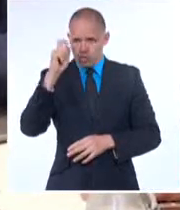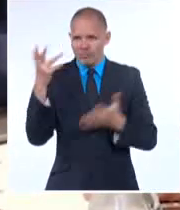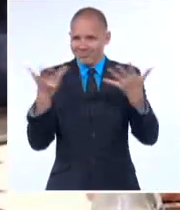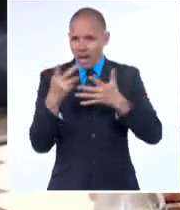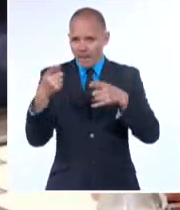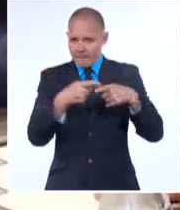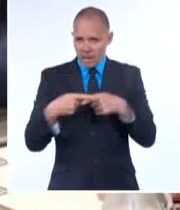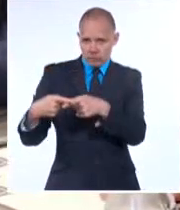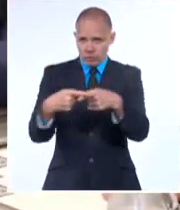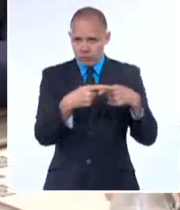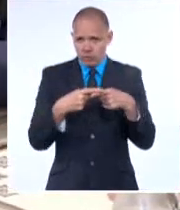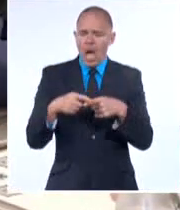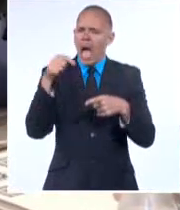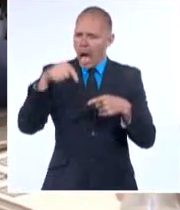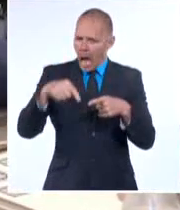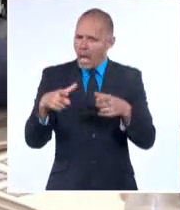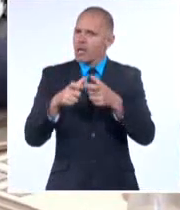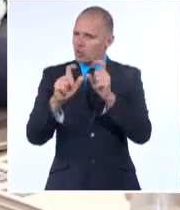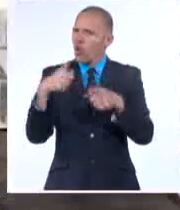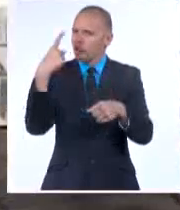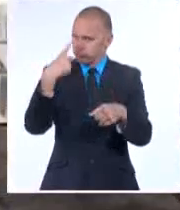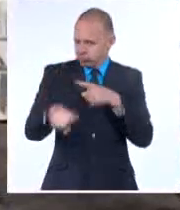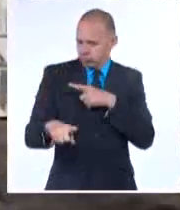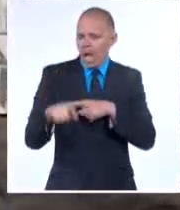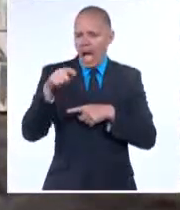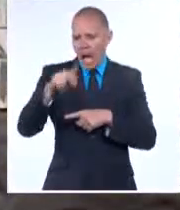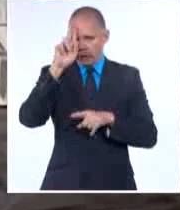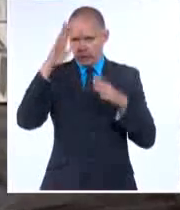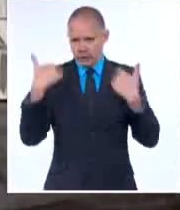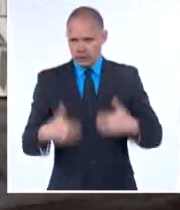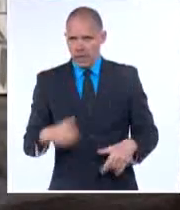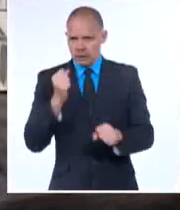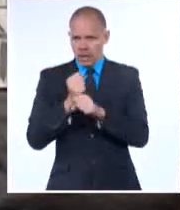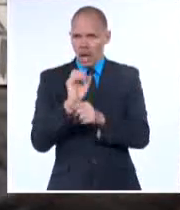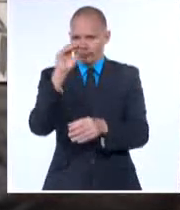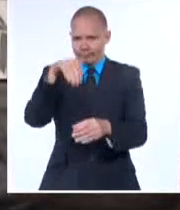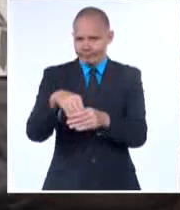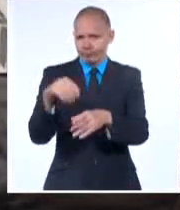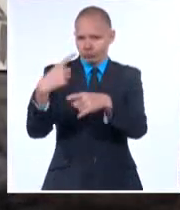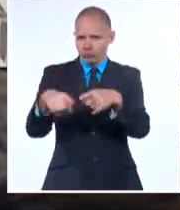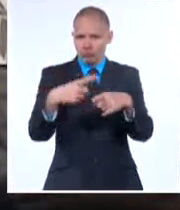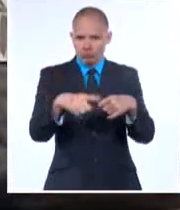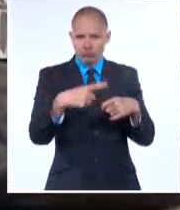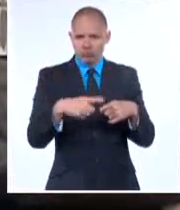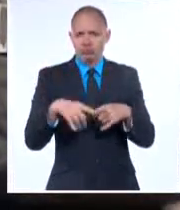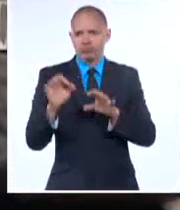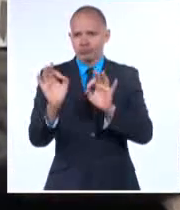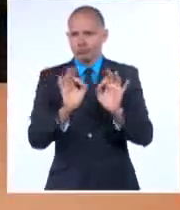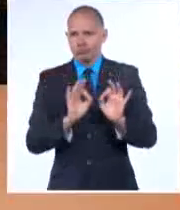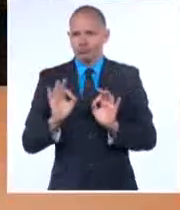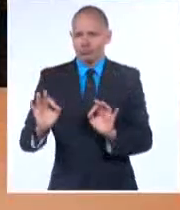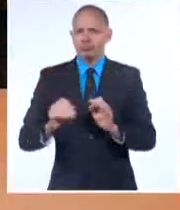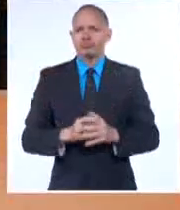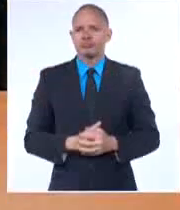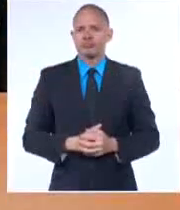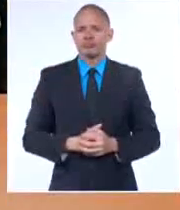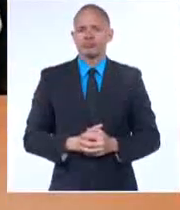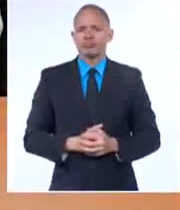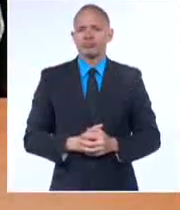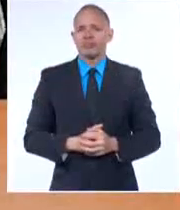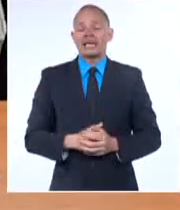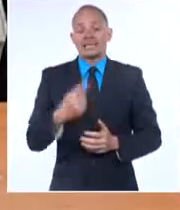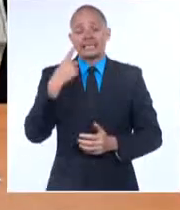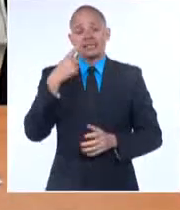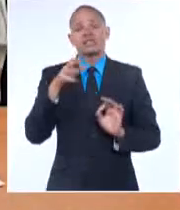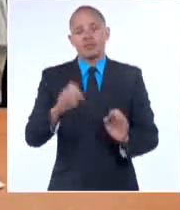de la Academia de Ciencias y altos directivos de salud y de empresas productoras de medicamentos, con quienes se firmó un